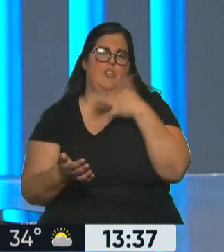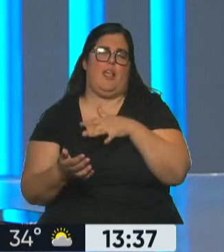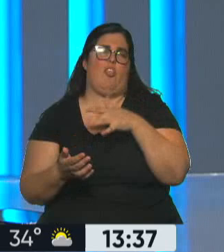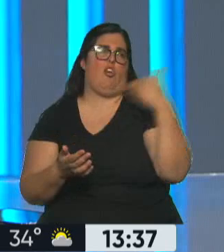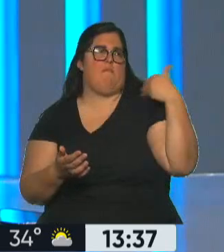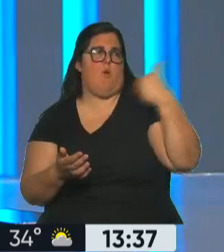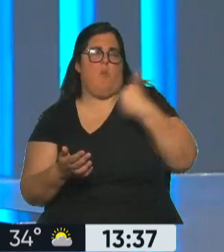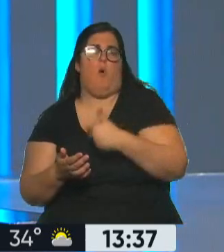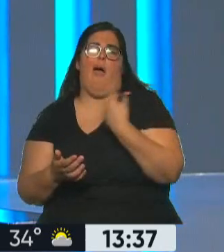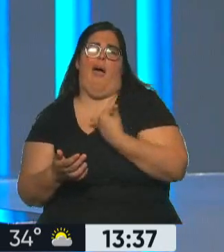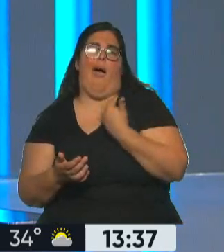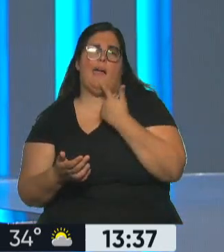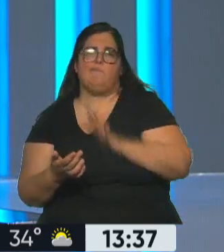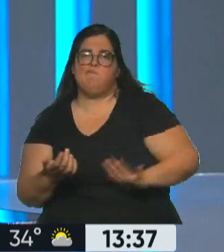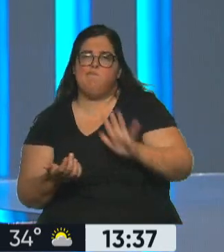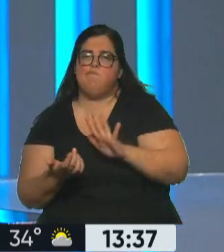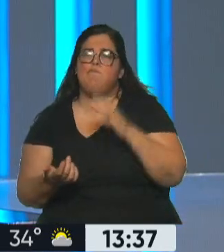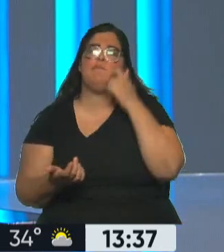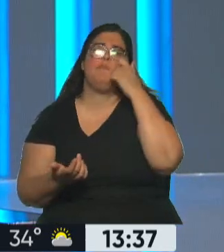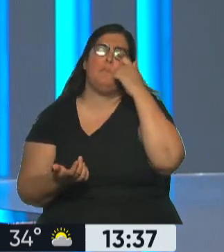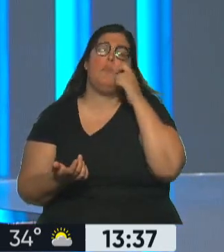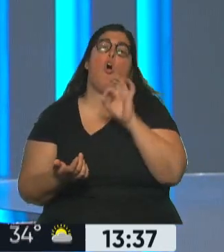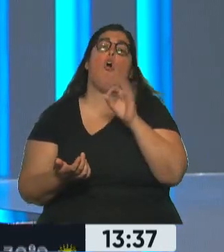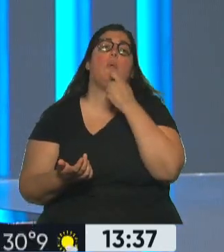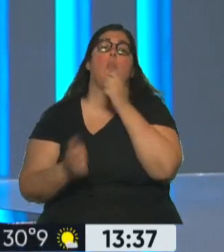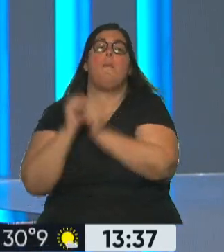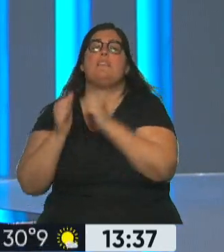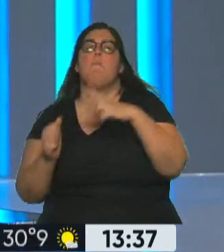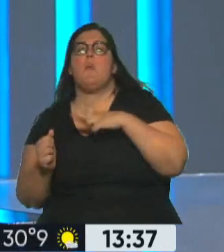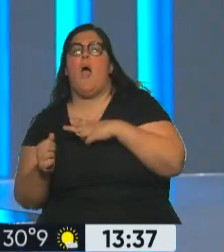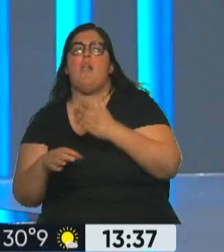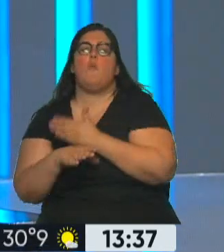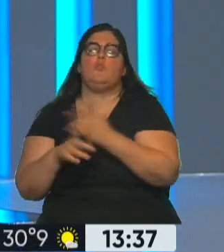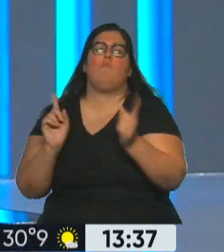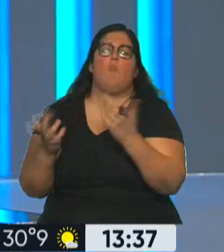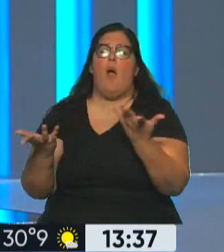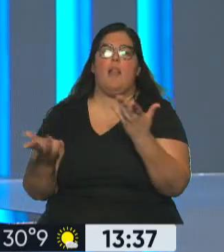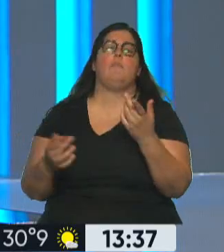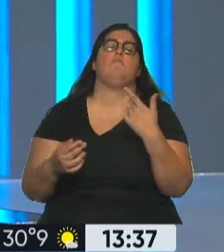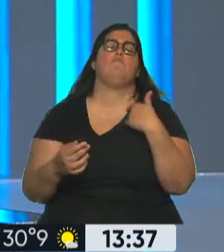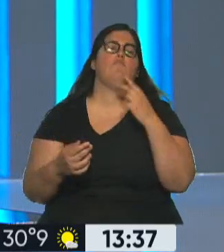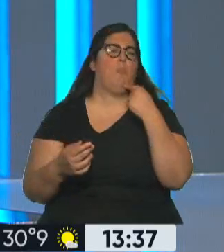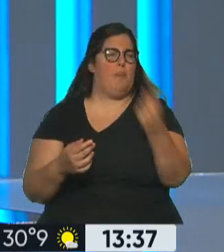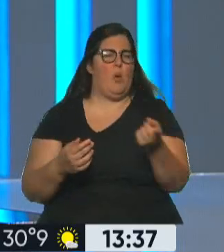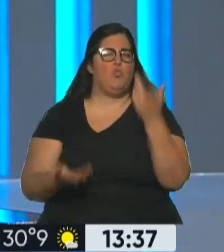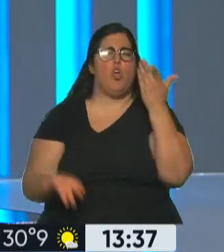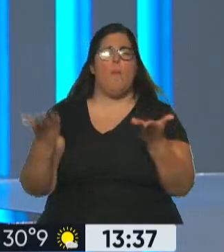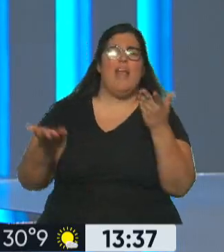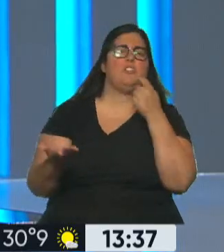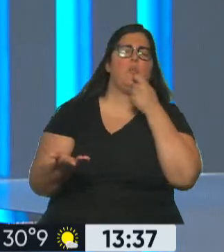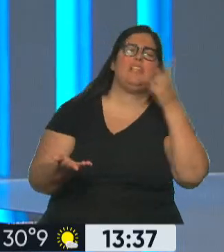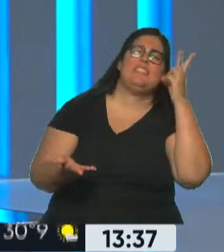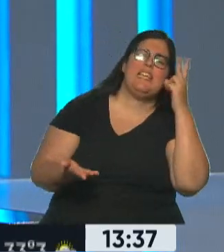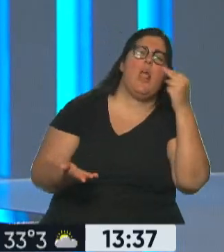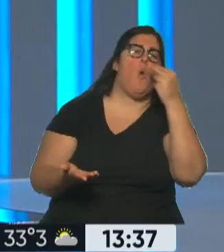último tiempo, o incluso la posibilidad de que entre más el sector privado. Digo, ¿qué comparación se puede hacer entre al menos Chile, Argentina,